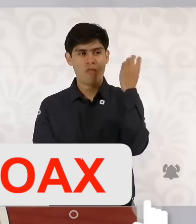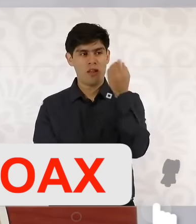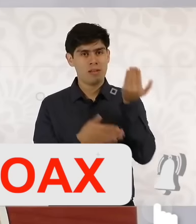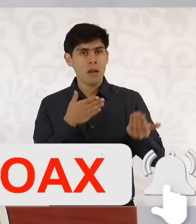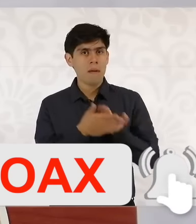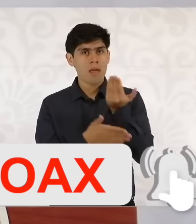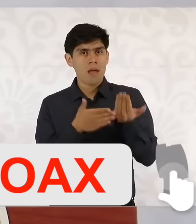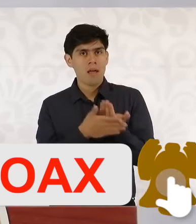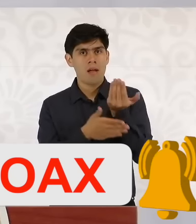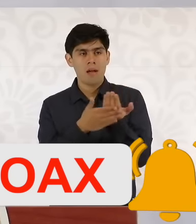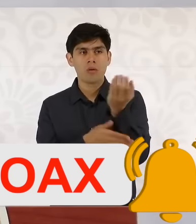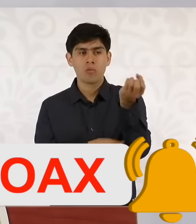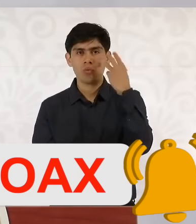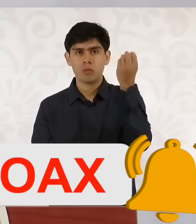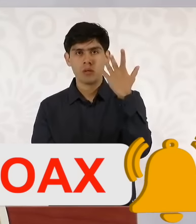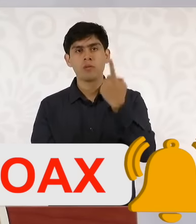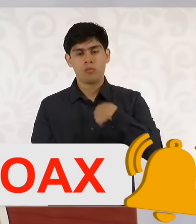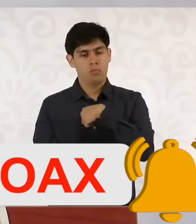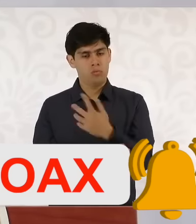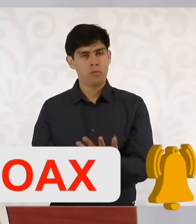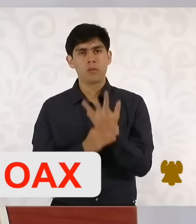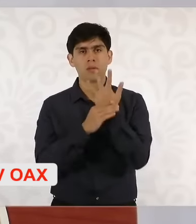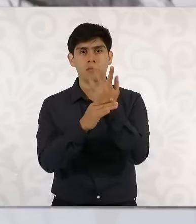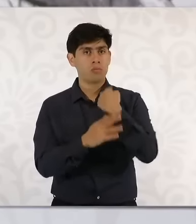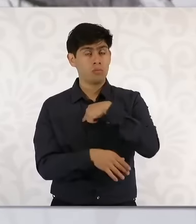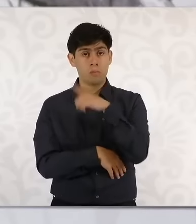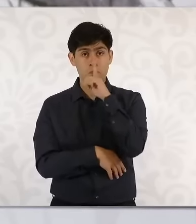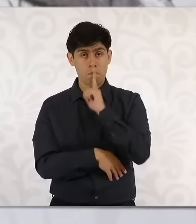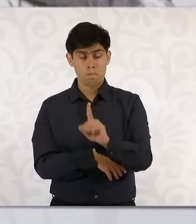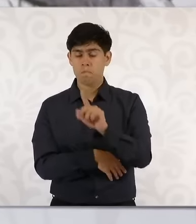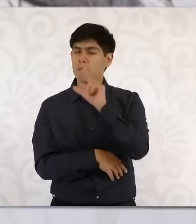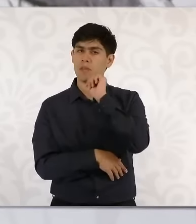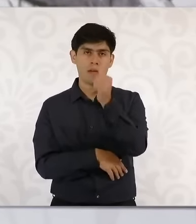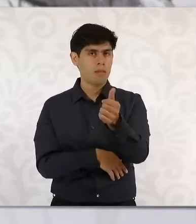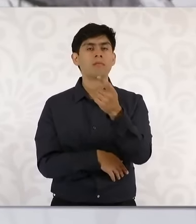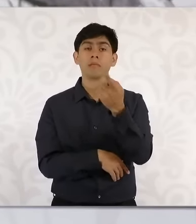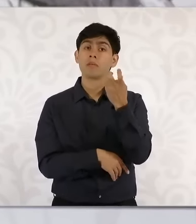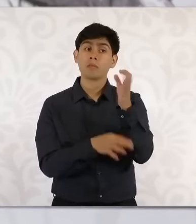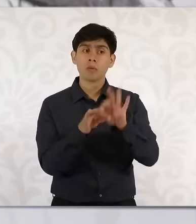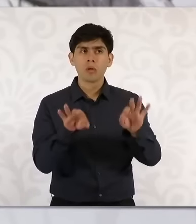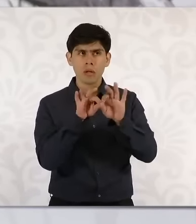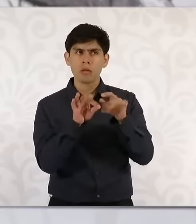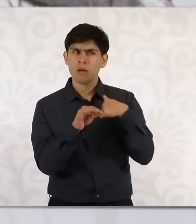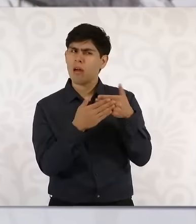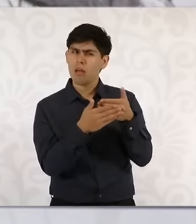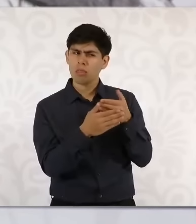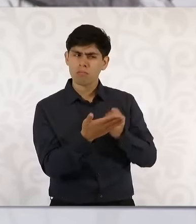no mentimos. Entonces es muy importante estar informado y tener su propia